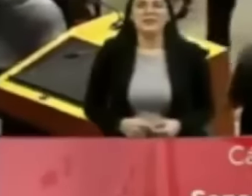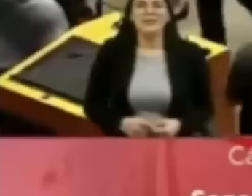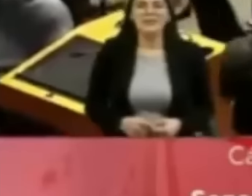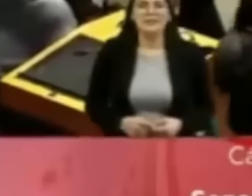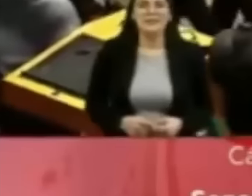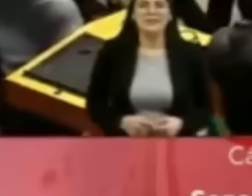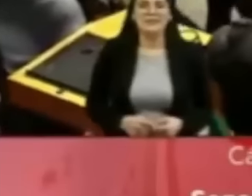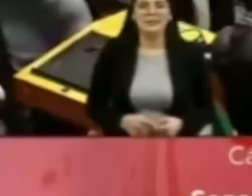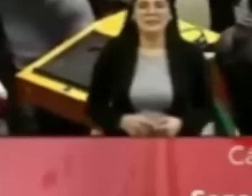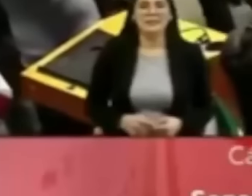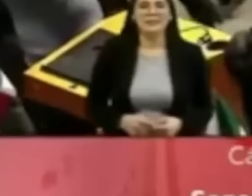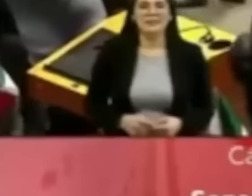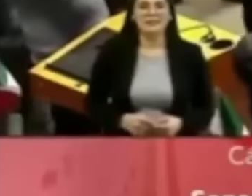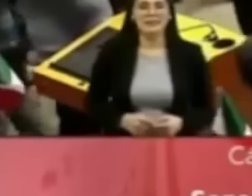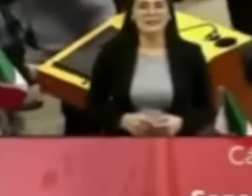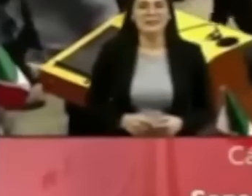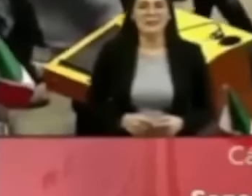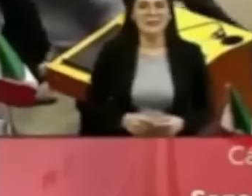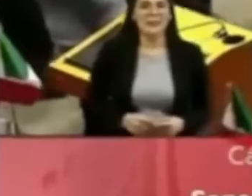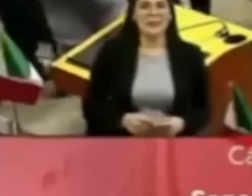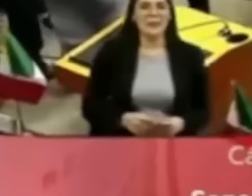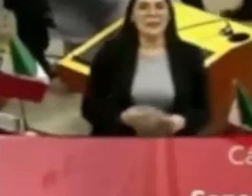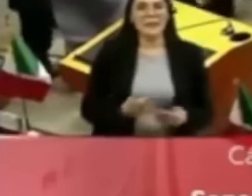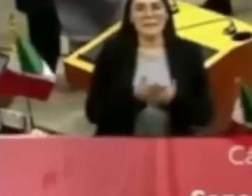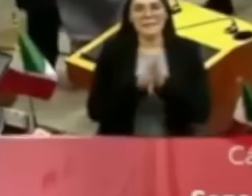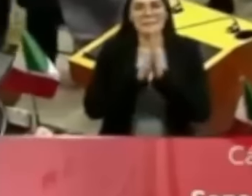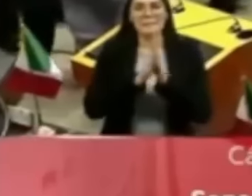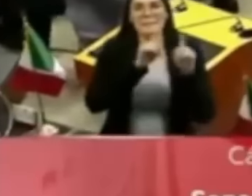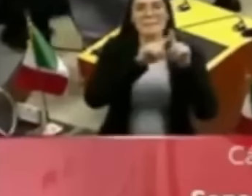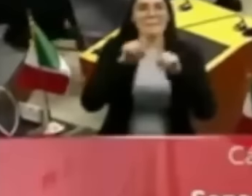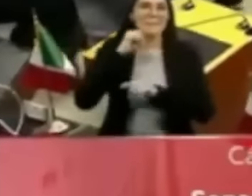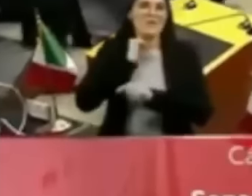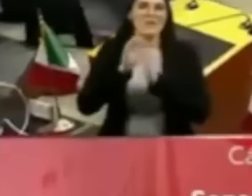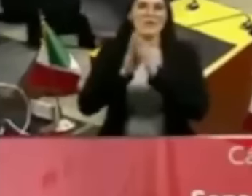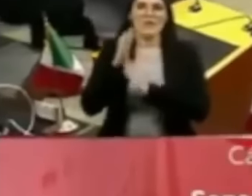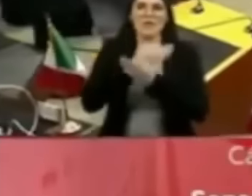Solicito a las y los senadores favor de tomar su asiento.